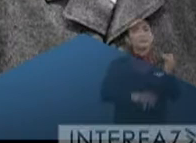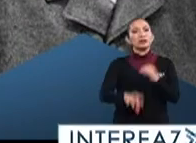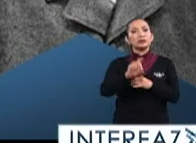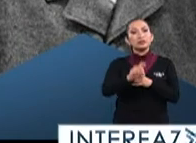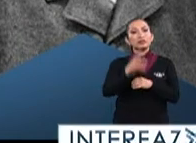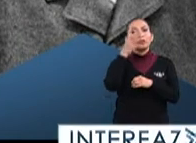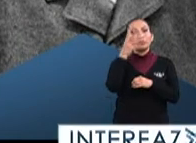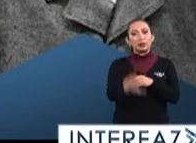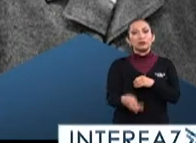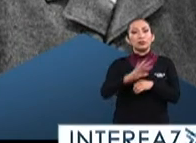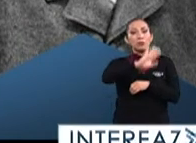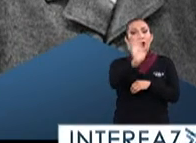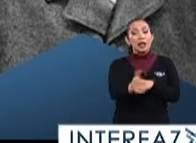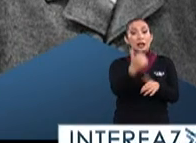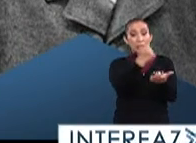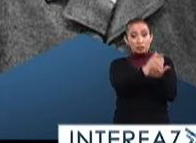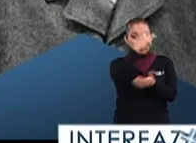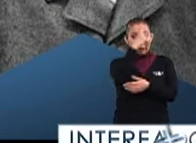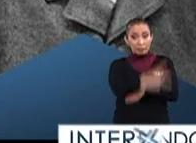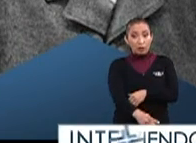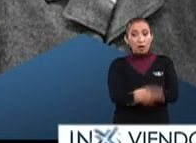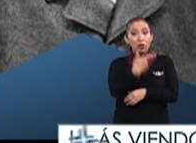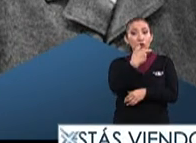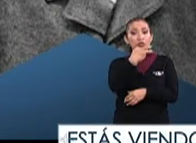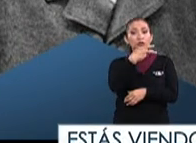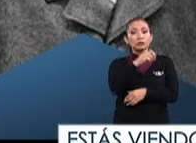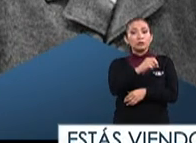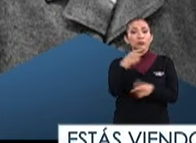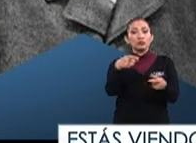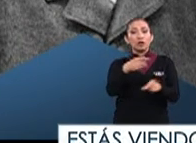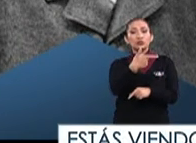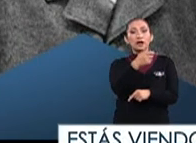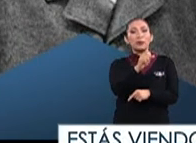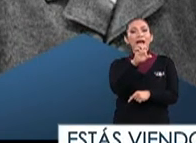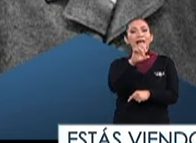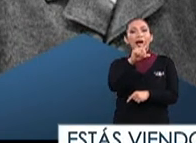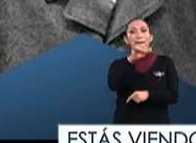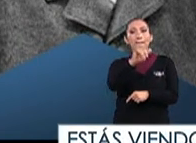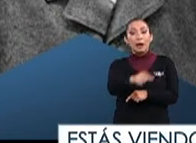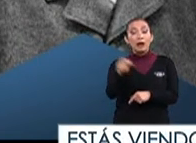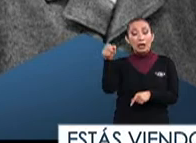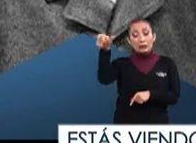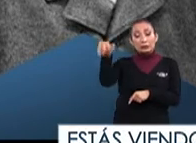En 1934 muere en la Ciudad de México el músico Gustavo